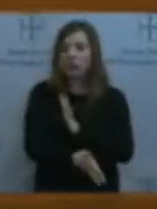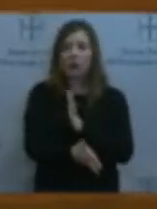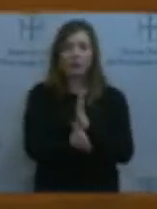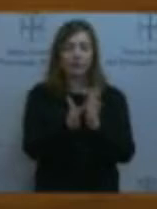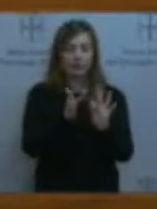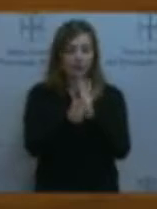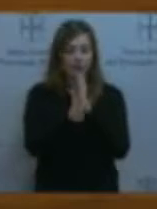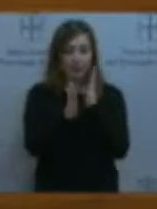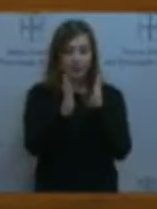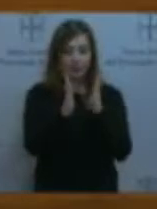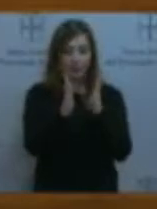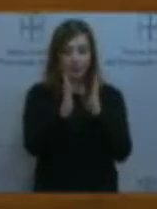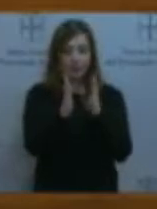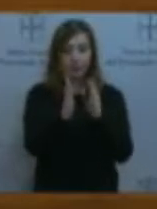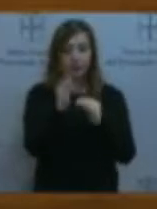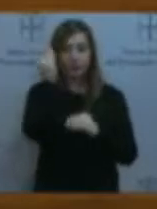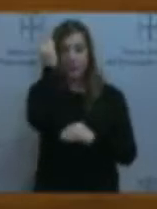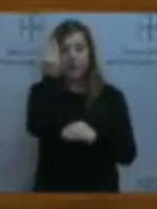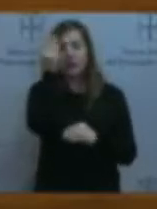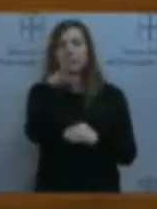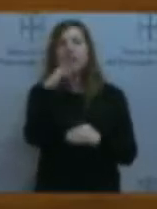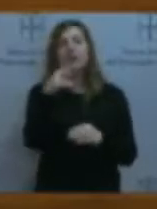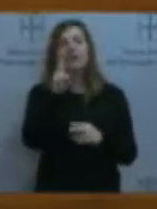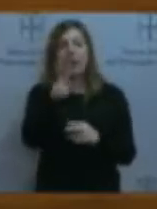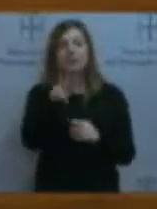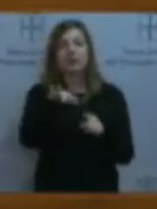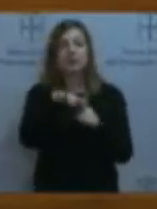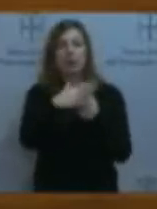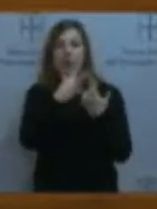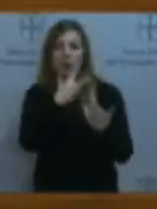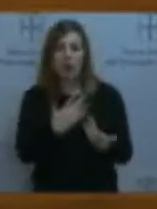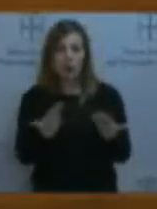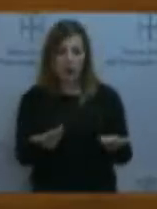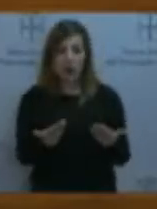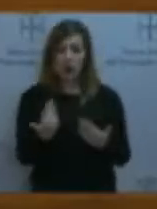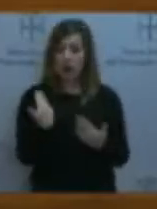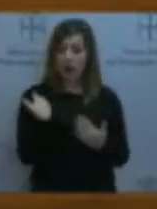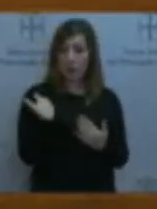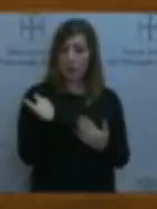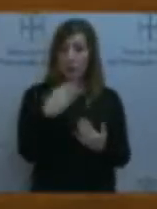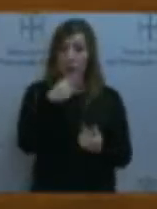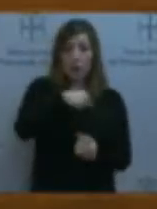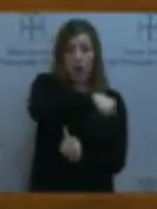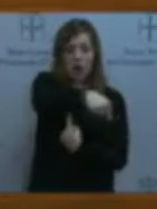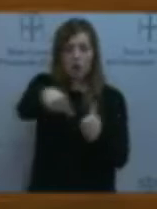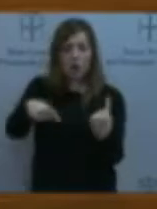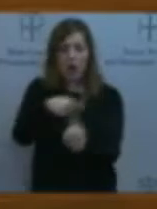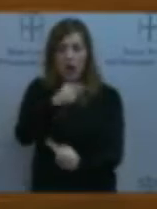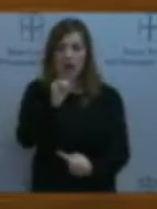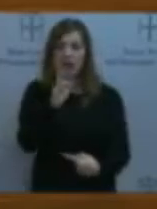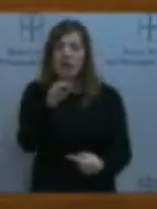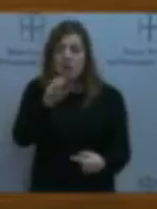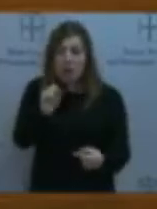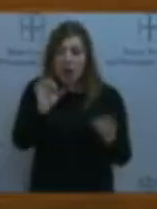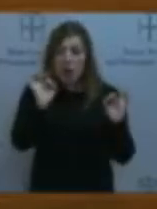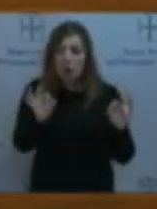una cuestión que yo creo que permite ilustrar un poco el momento en el que estamos. Hace poco, con el huracán Irma, se dio una anécdota que se